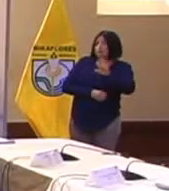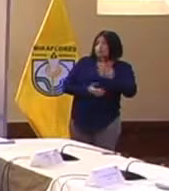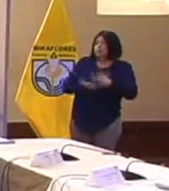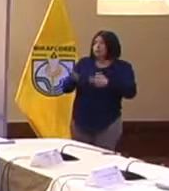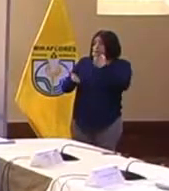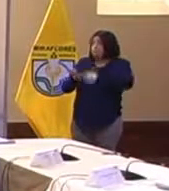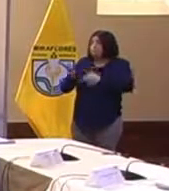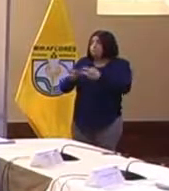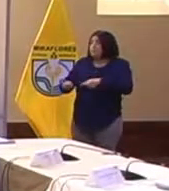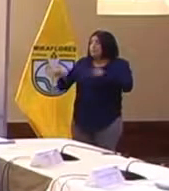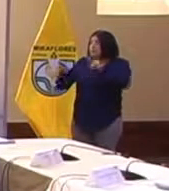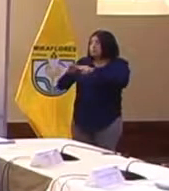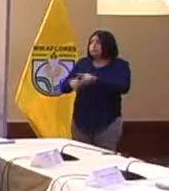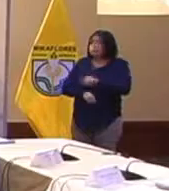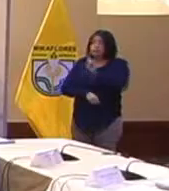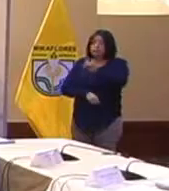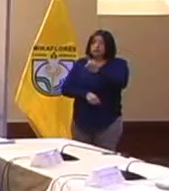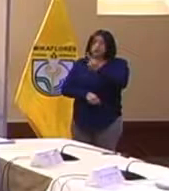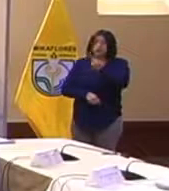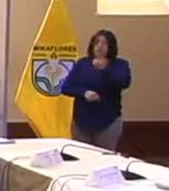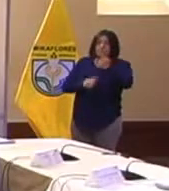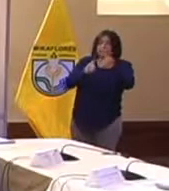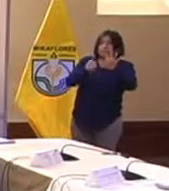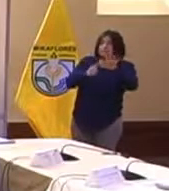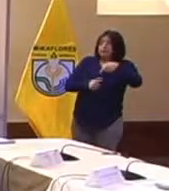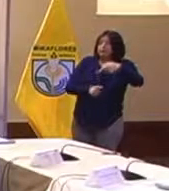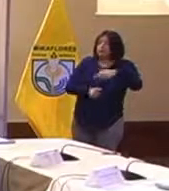valor asciende a